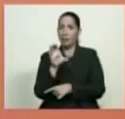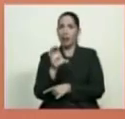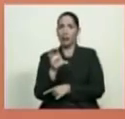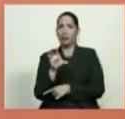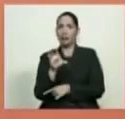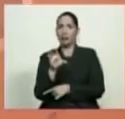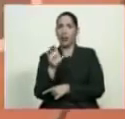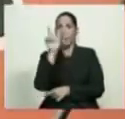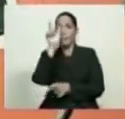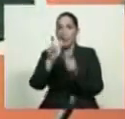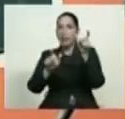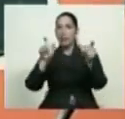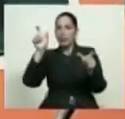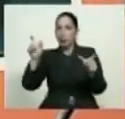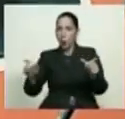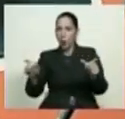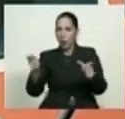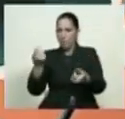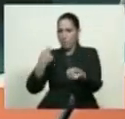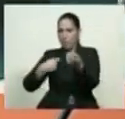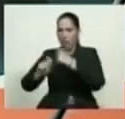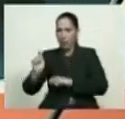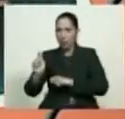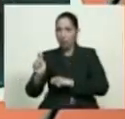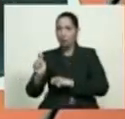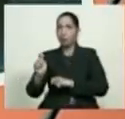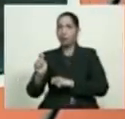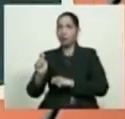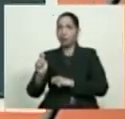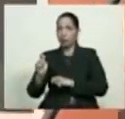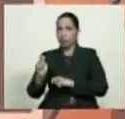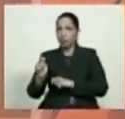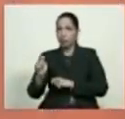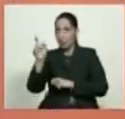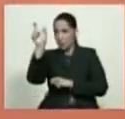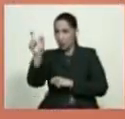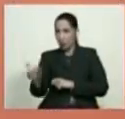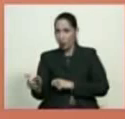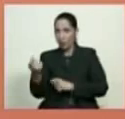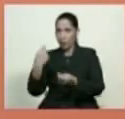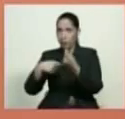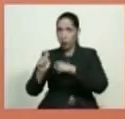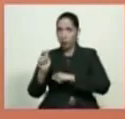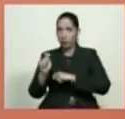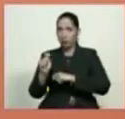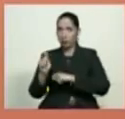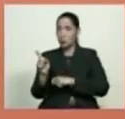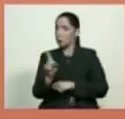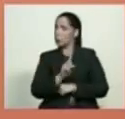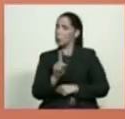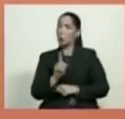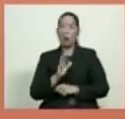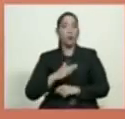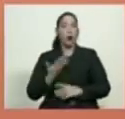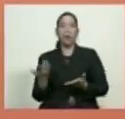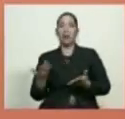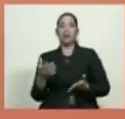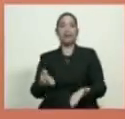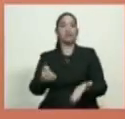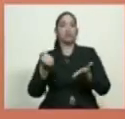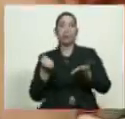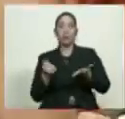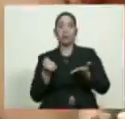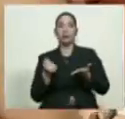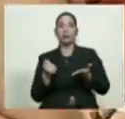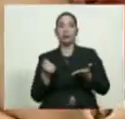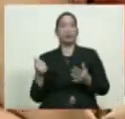personas que se prestaron para venderlo, los que se prestaron para venderlo, pues no disfrutarán del beneficio del subsidio ni de ningún otro